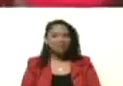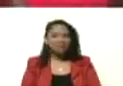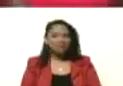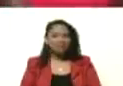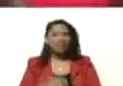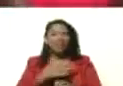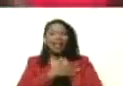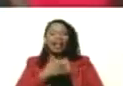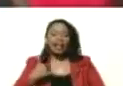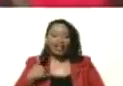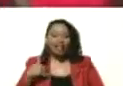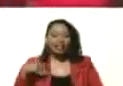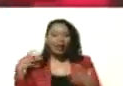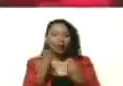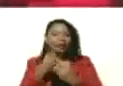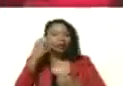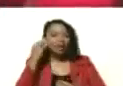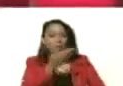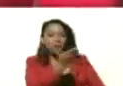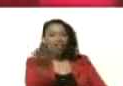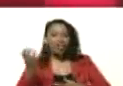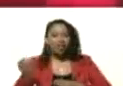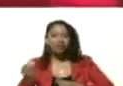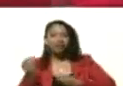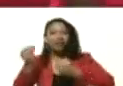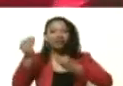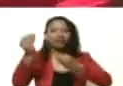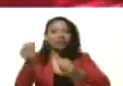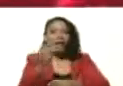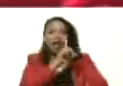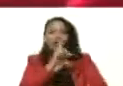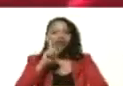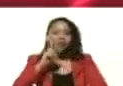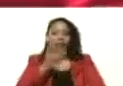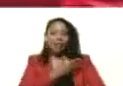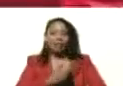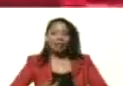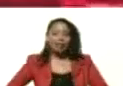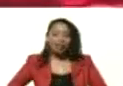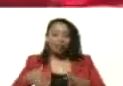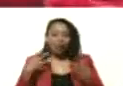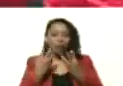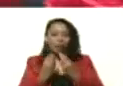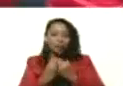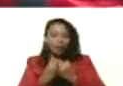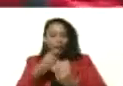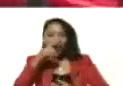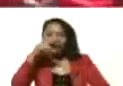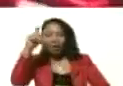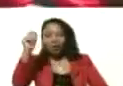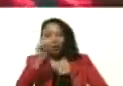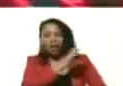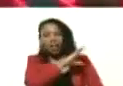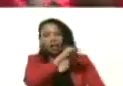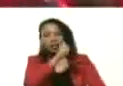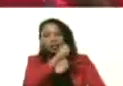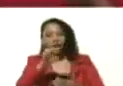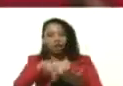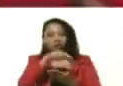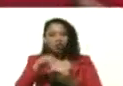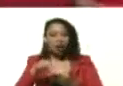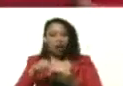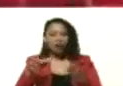Queridas compañeras, reciban ustedes, en nombre de nuestro compañero presidente Nicolás Maduro, de la dirección nacional de nuestro partido, el